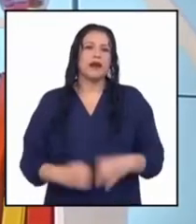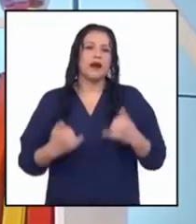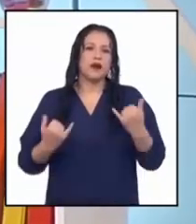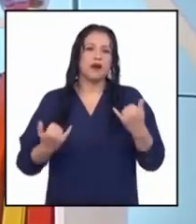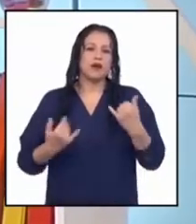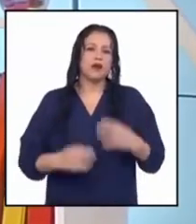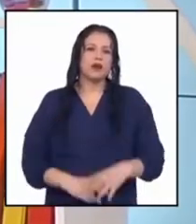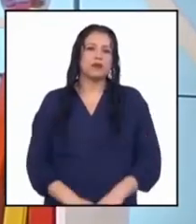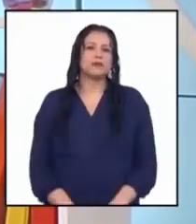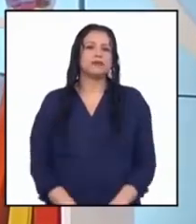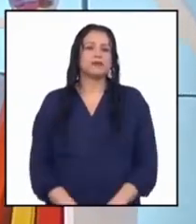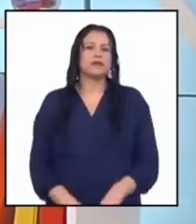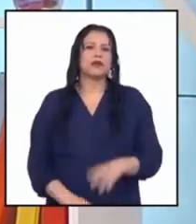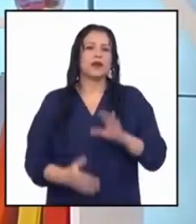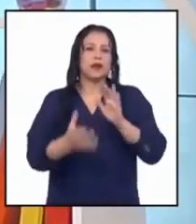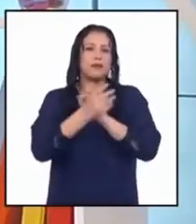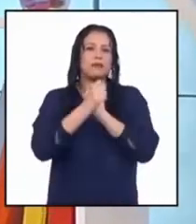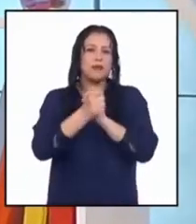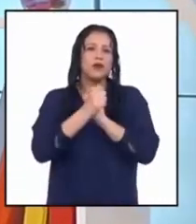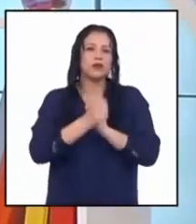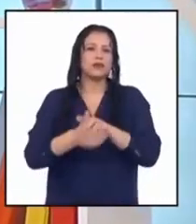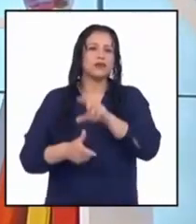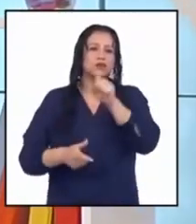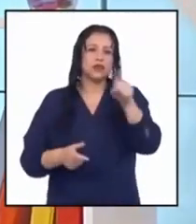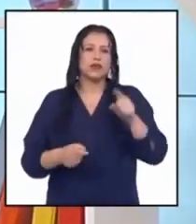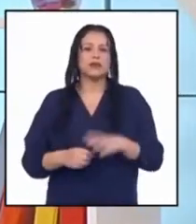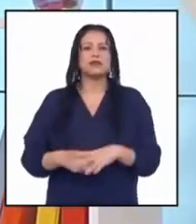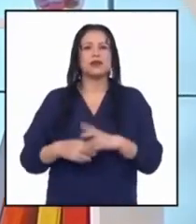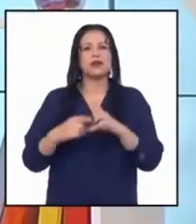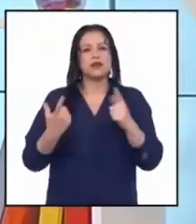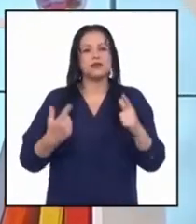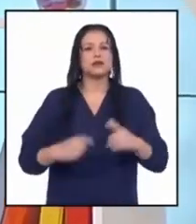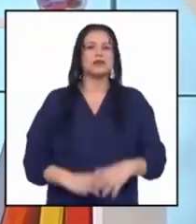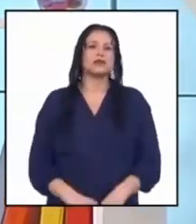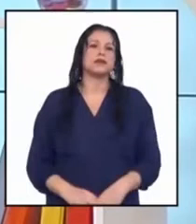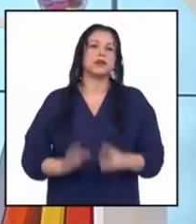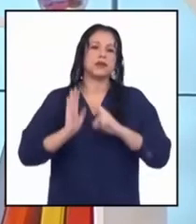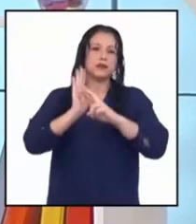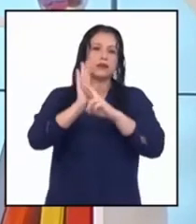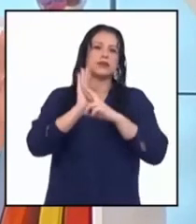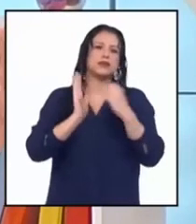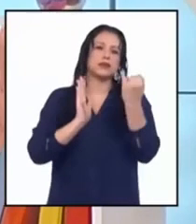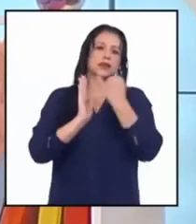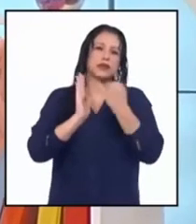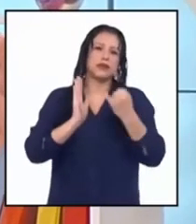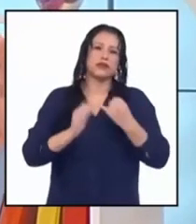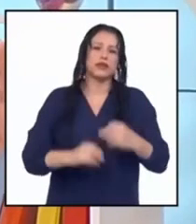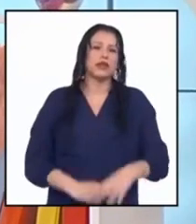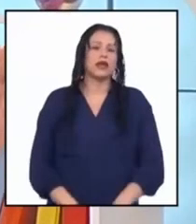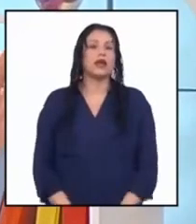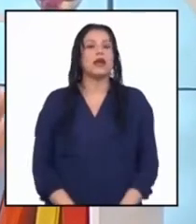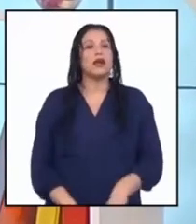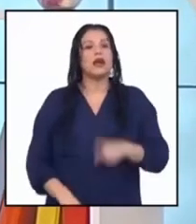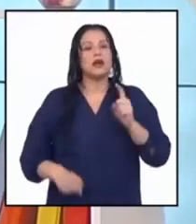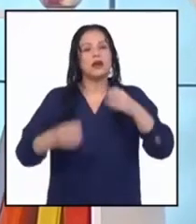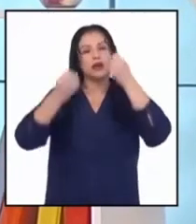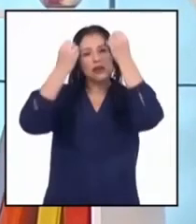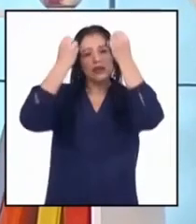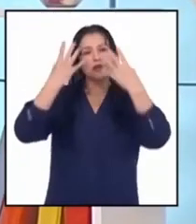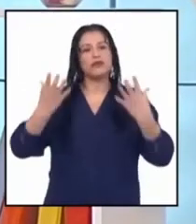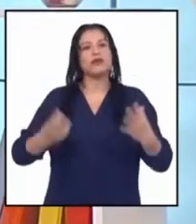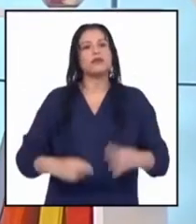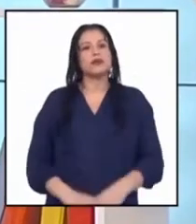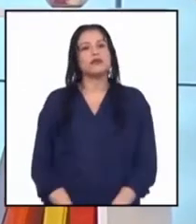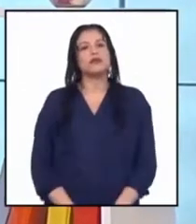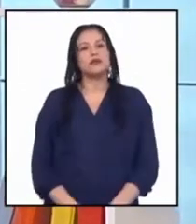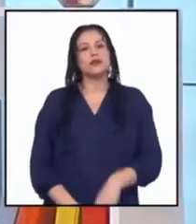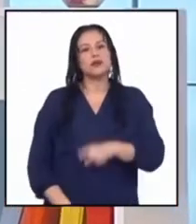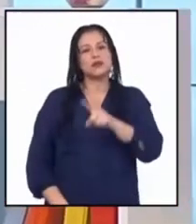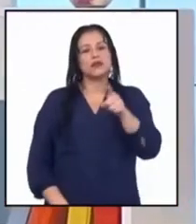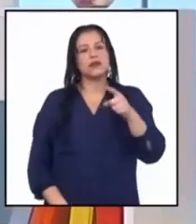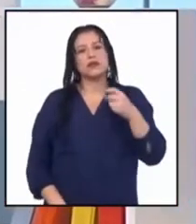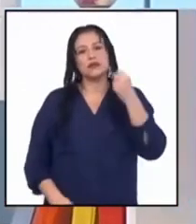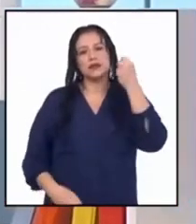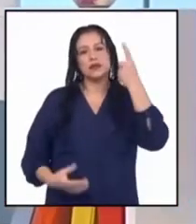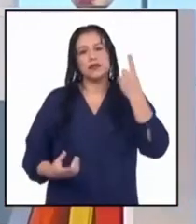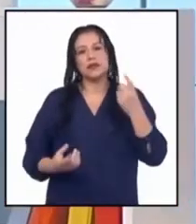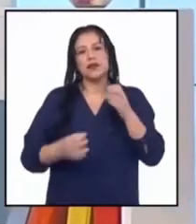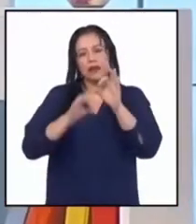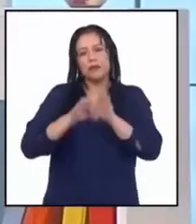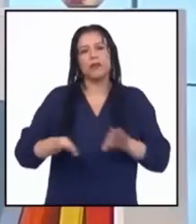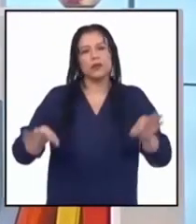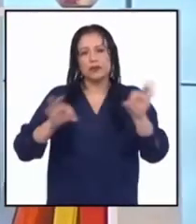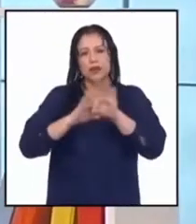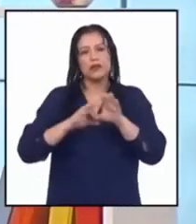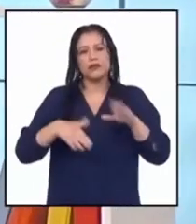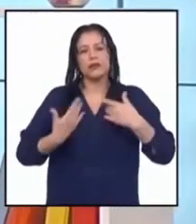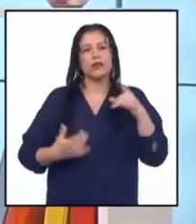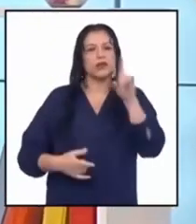sí, ustedes también están listos para representar gráficamente cualquier tipo de datos que consideren de importancia